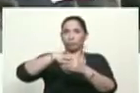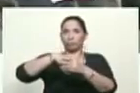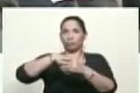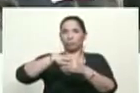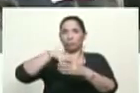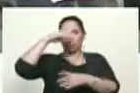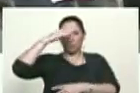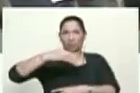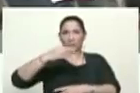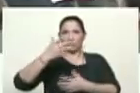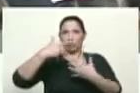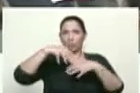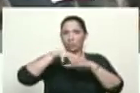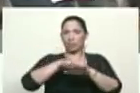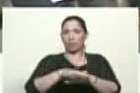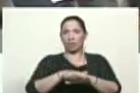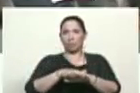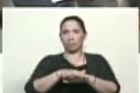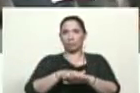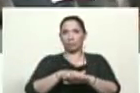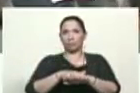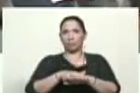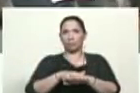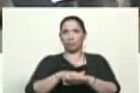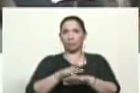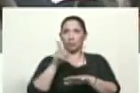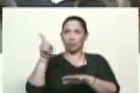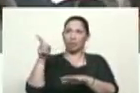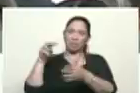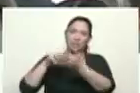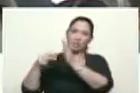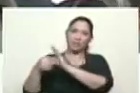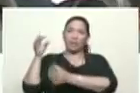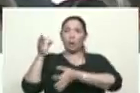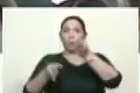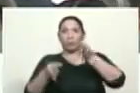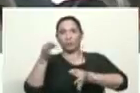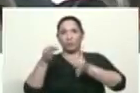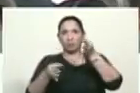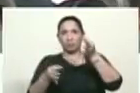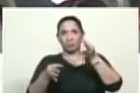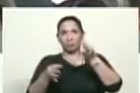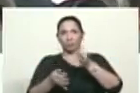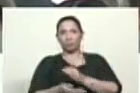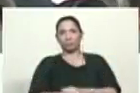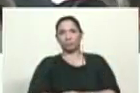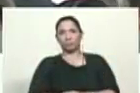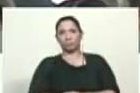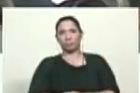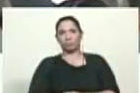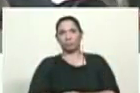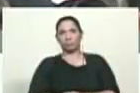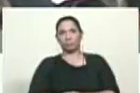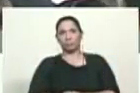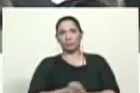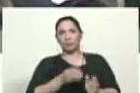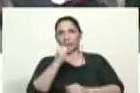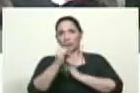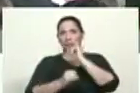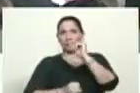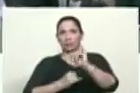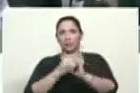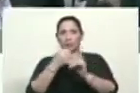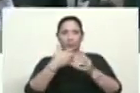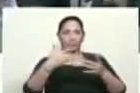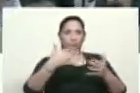y combinada entonces con lo que es para ellos su justificación de la matriz internacional,